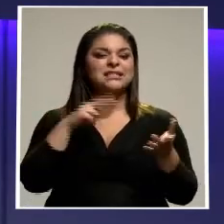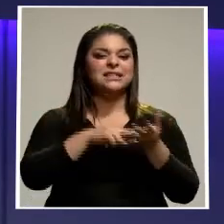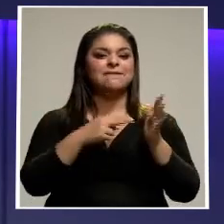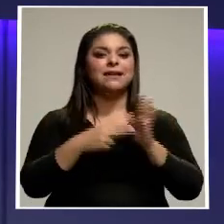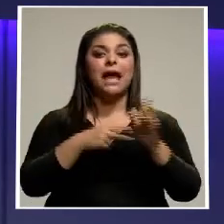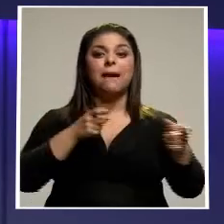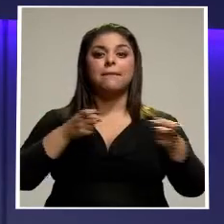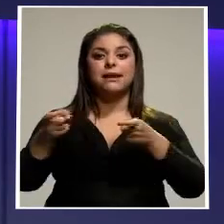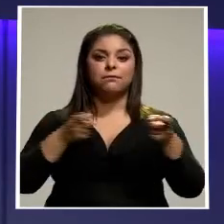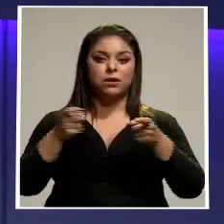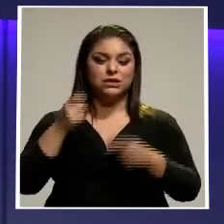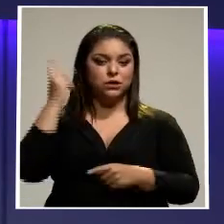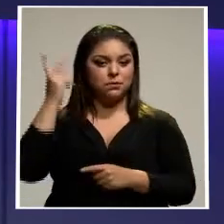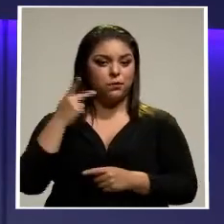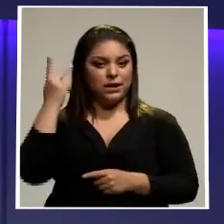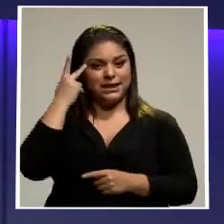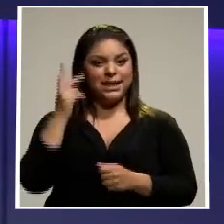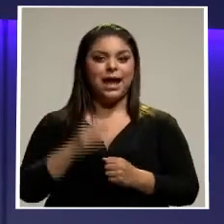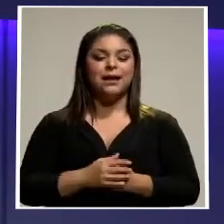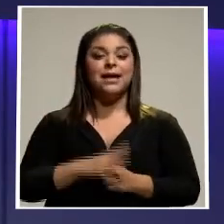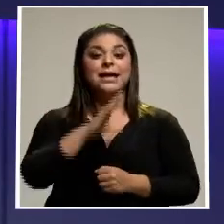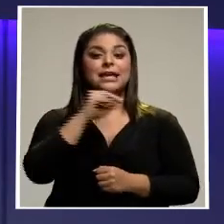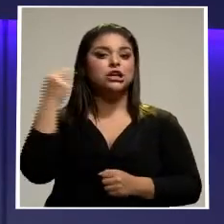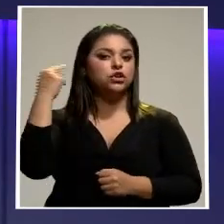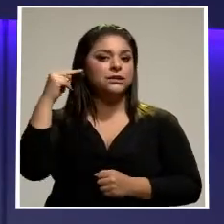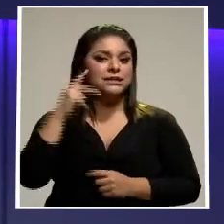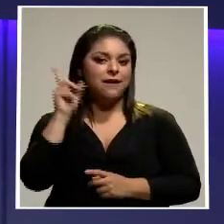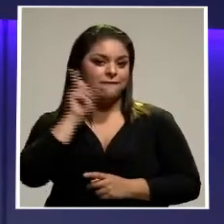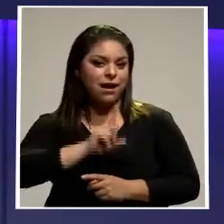manipulación política y las noticias falsas.